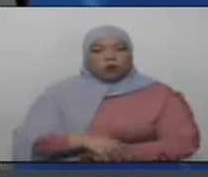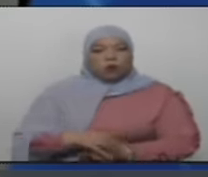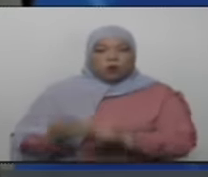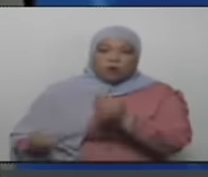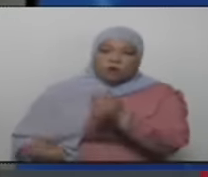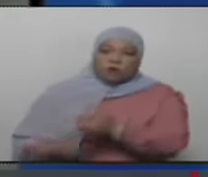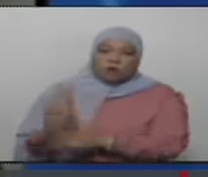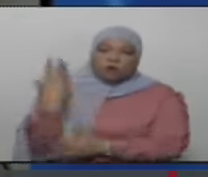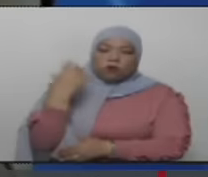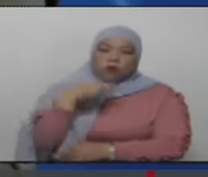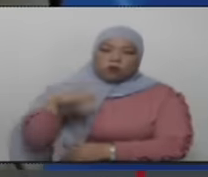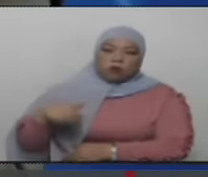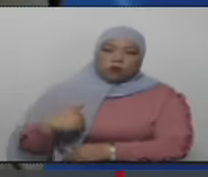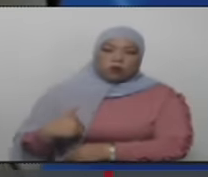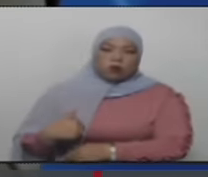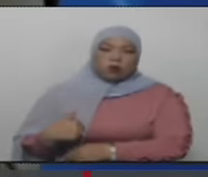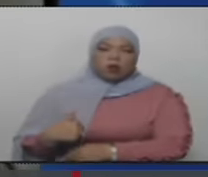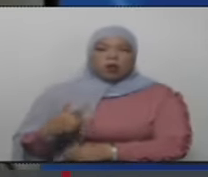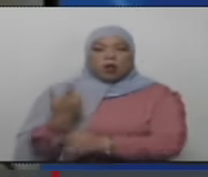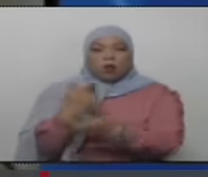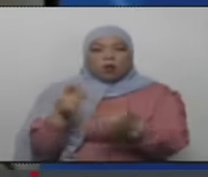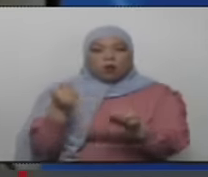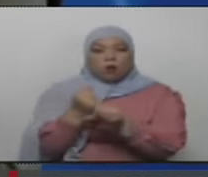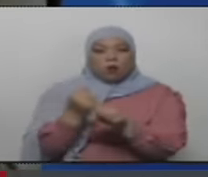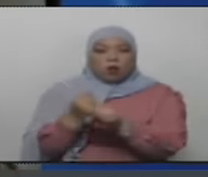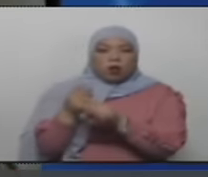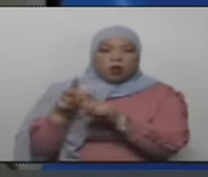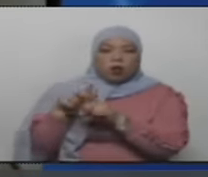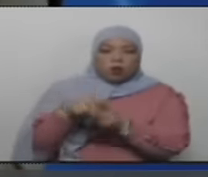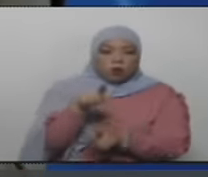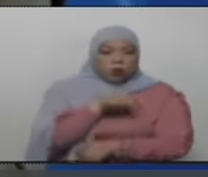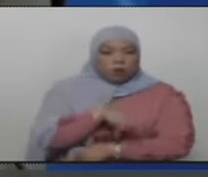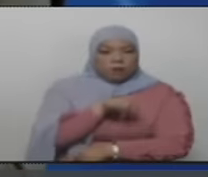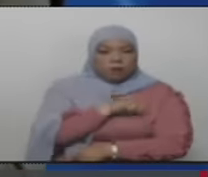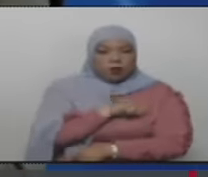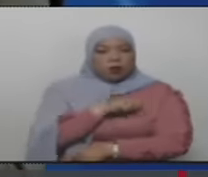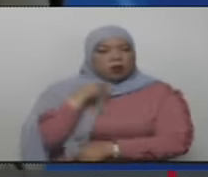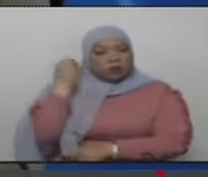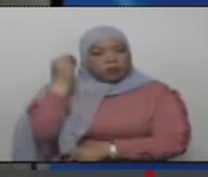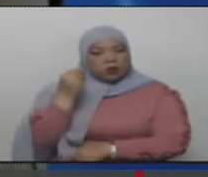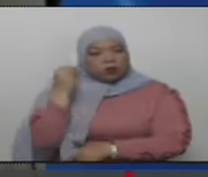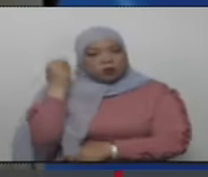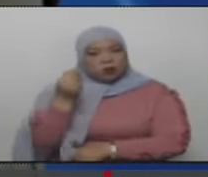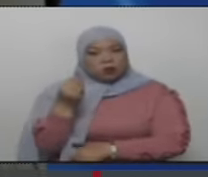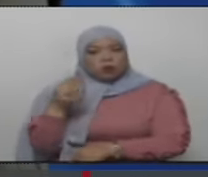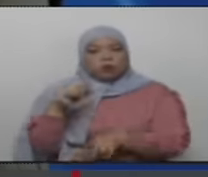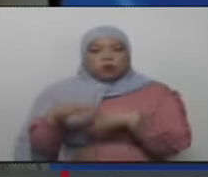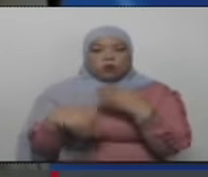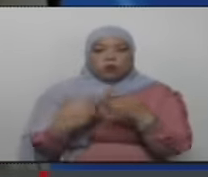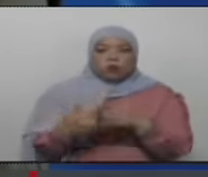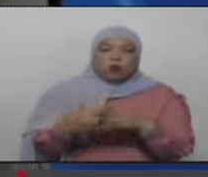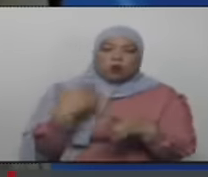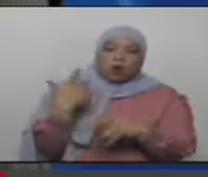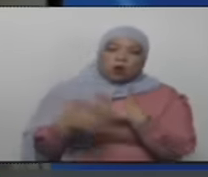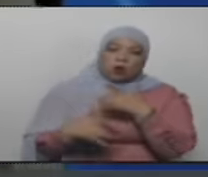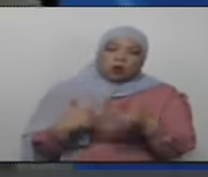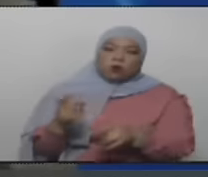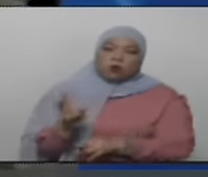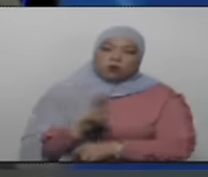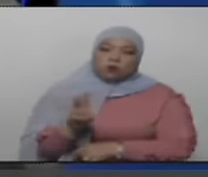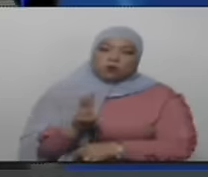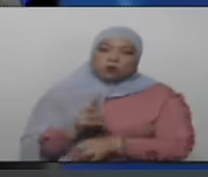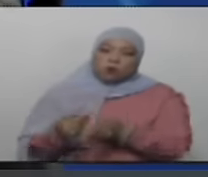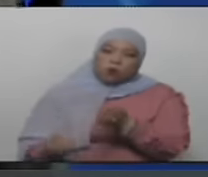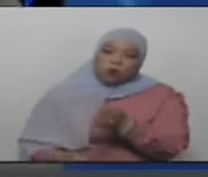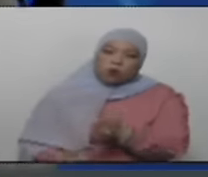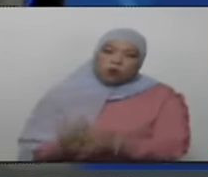Fundar una república, romper con la monarquía, conceptualmente, ideológicamente, romper con la colonia y fundar